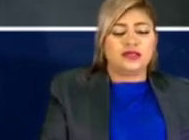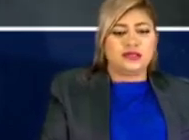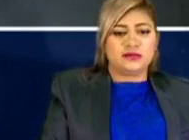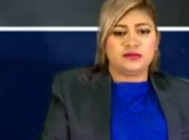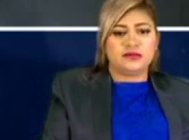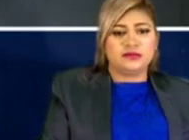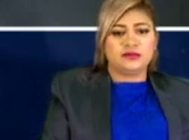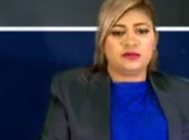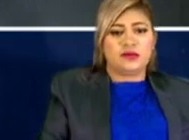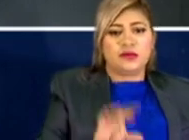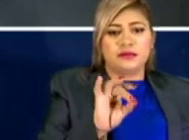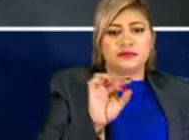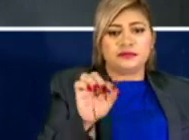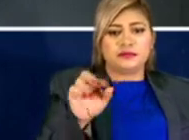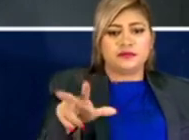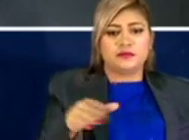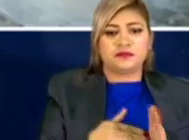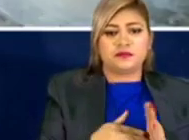8.3 millones de balboas.